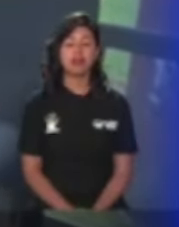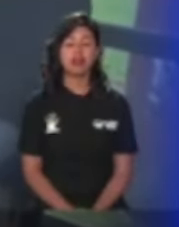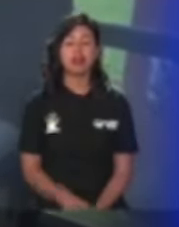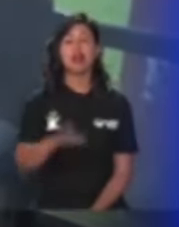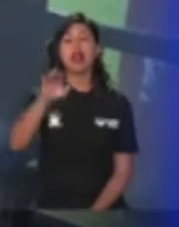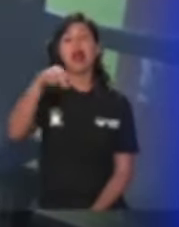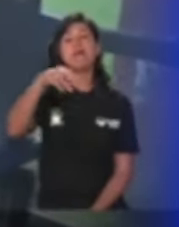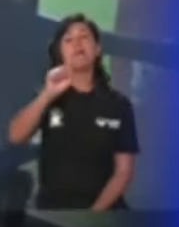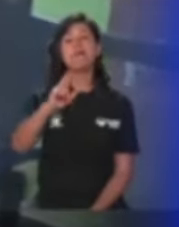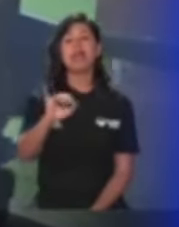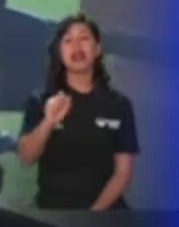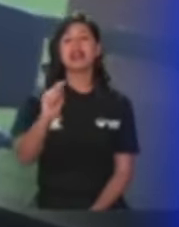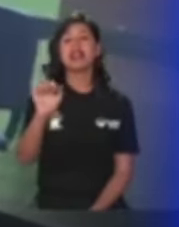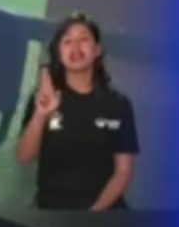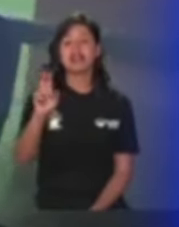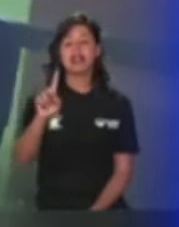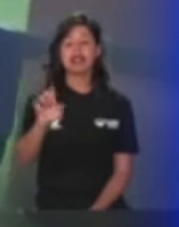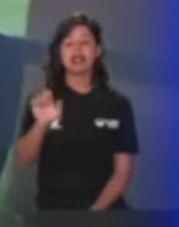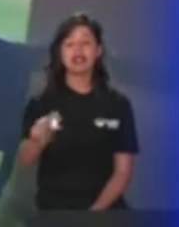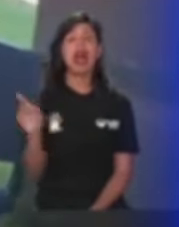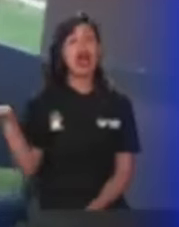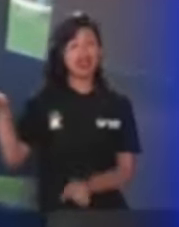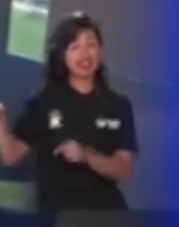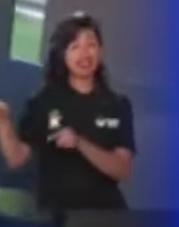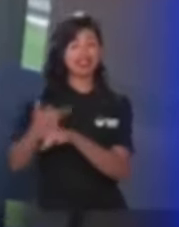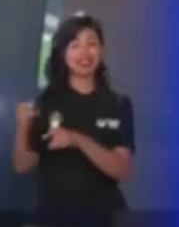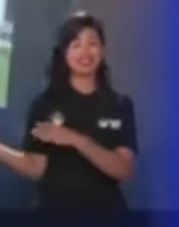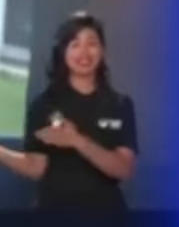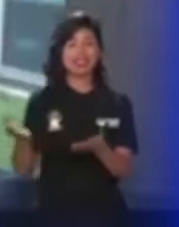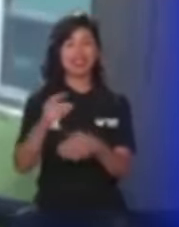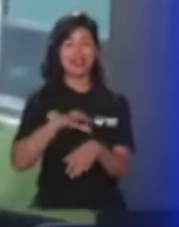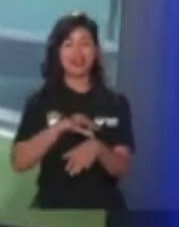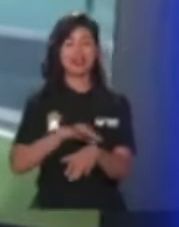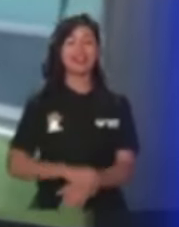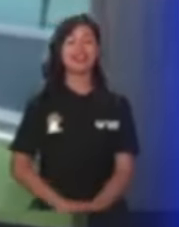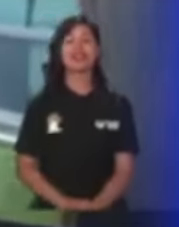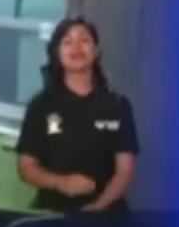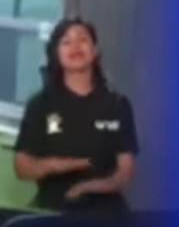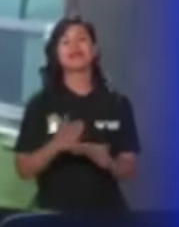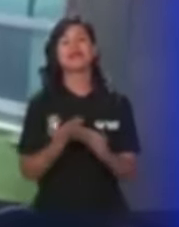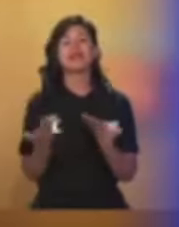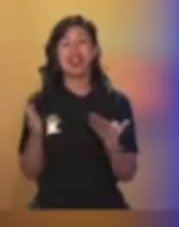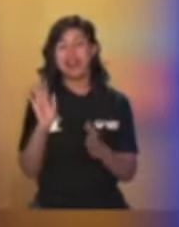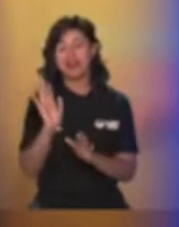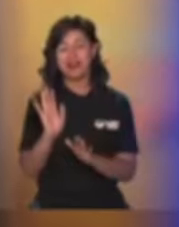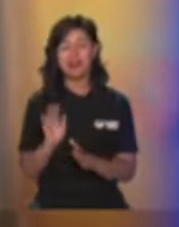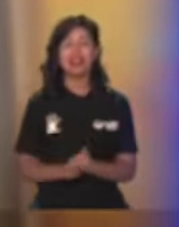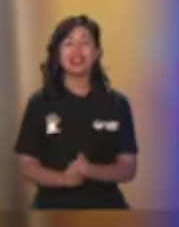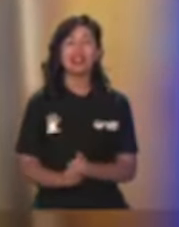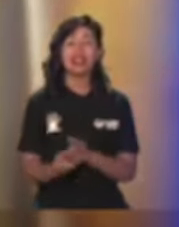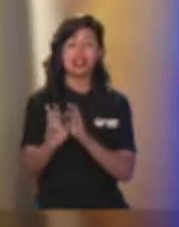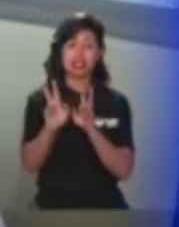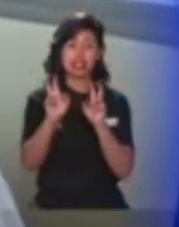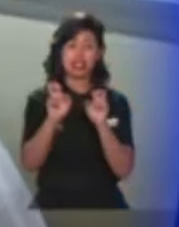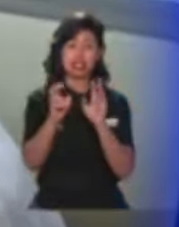María Teresa. Aquí está la terminal, doctora. Mi vida. Hola, hola, buenos ¿cómo días. está? Hola. En relación